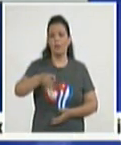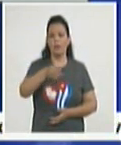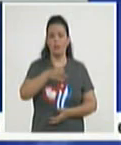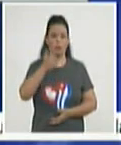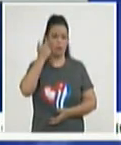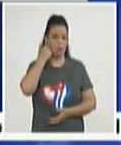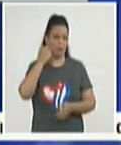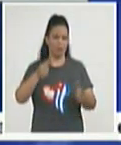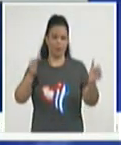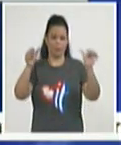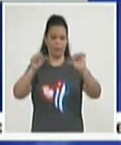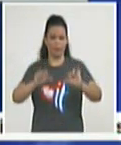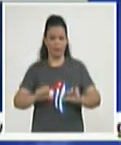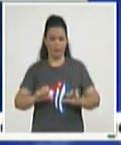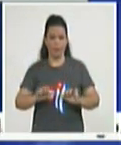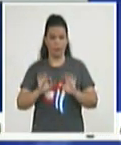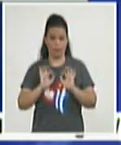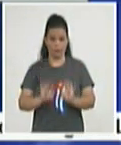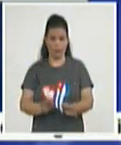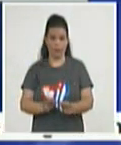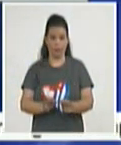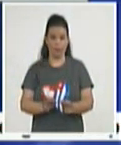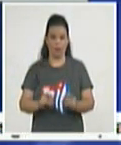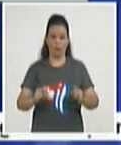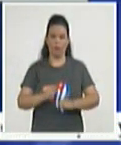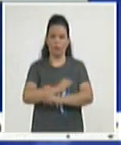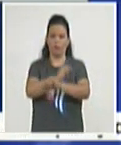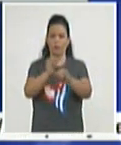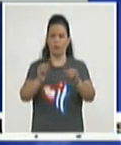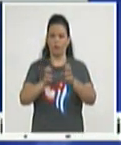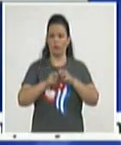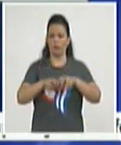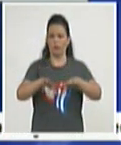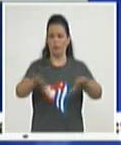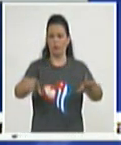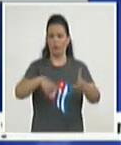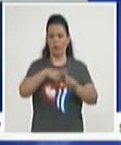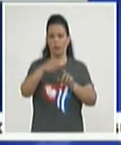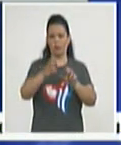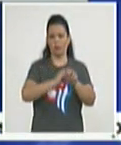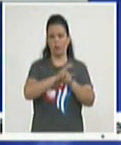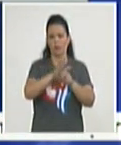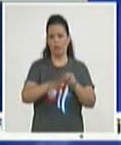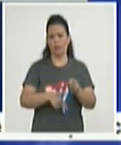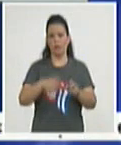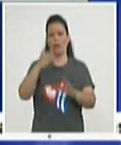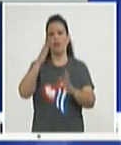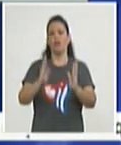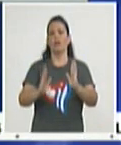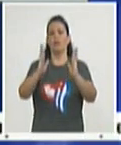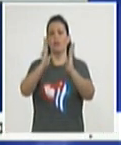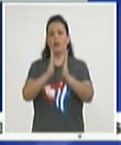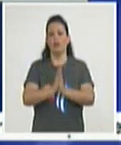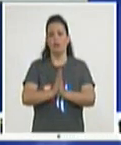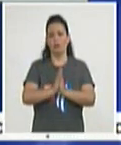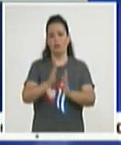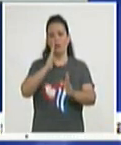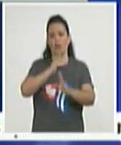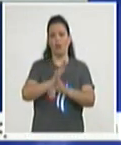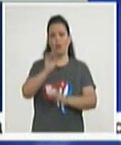aportan la mayor tasa de incidencia, Santa Cruz del Sur, le